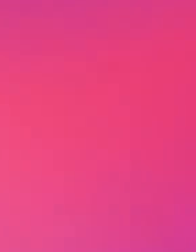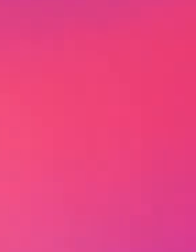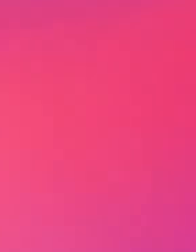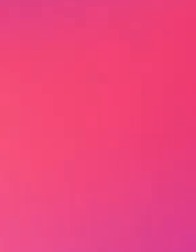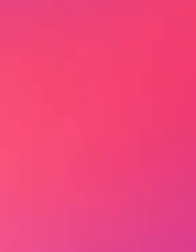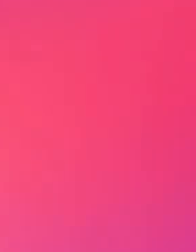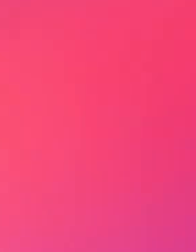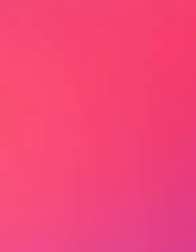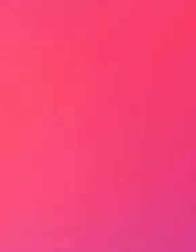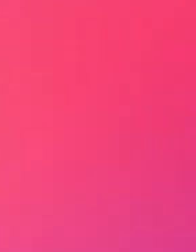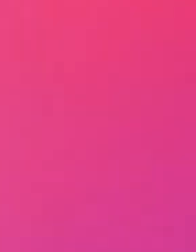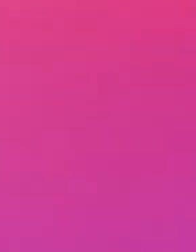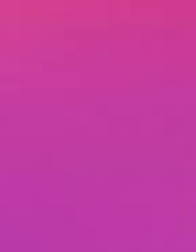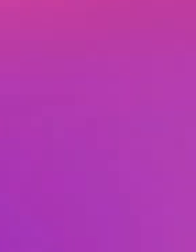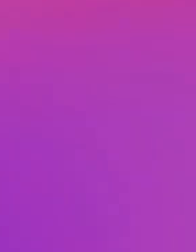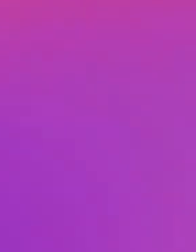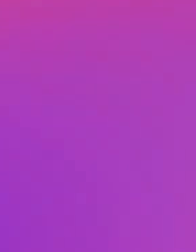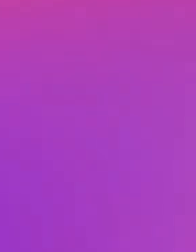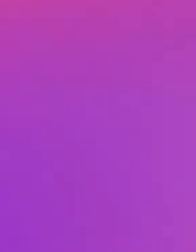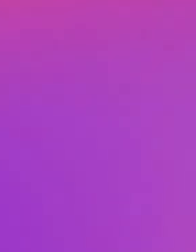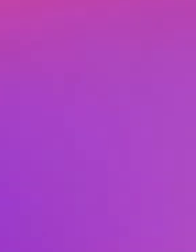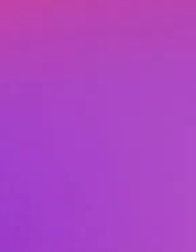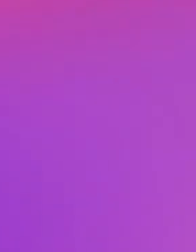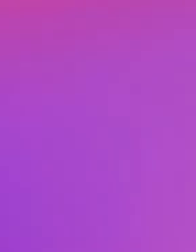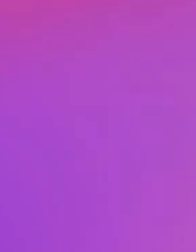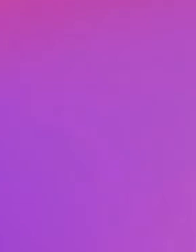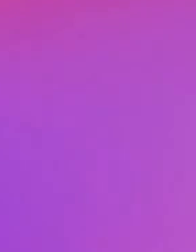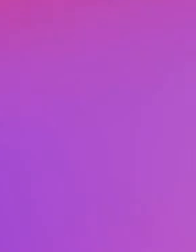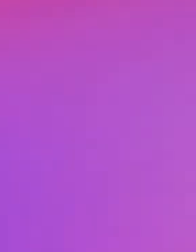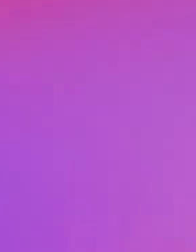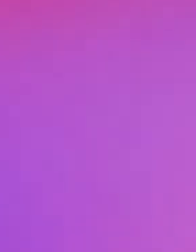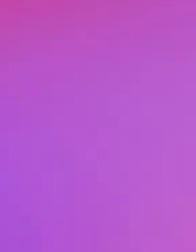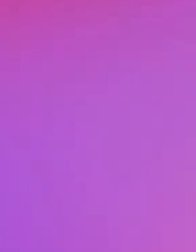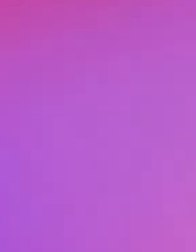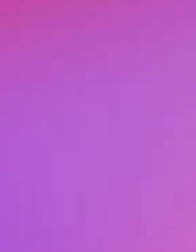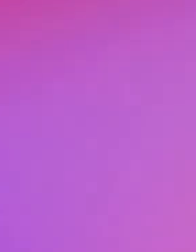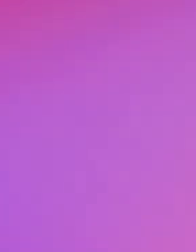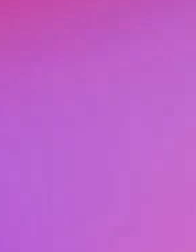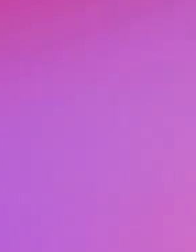conalitec.cep.gov.mx. Y recuerda que también cuentas con el sitio